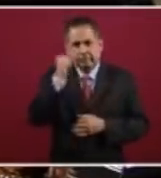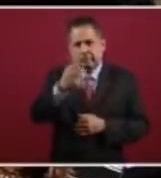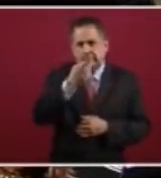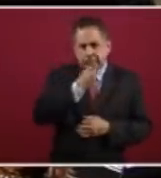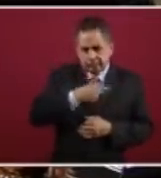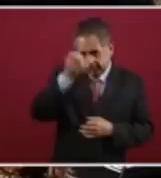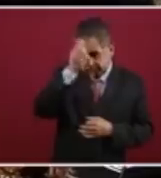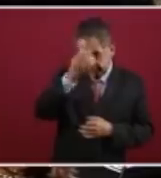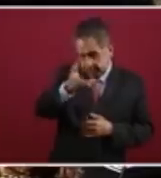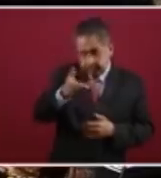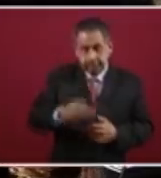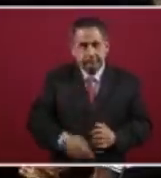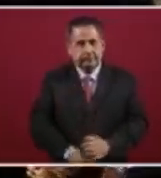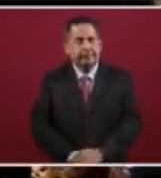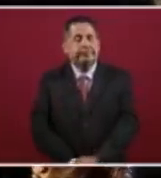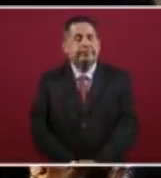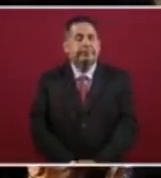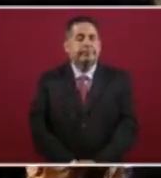presidente?